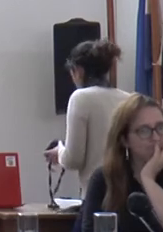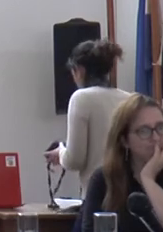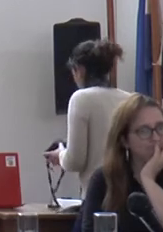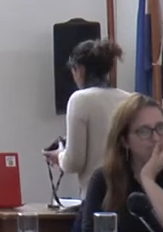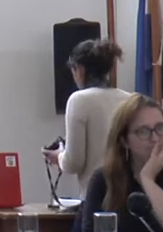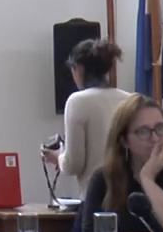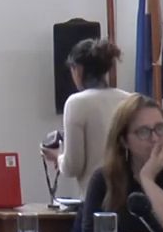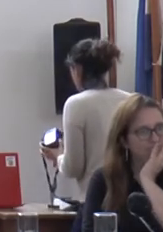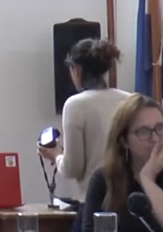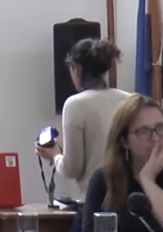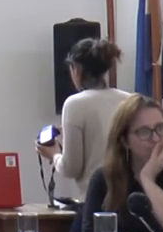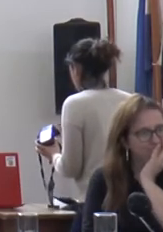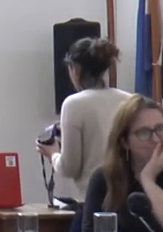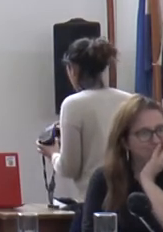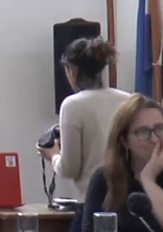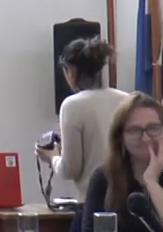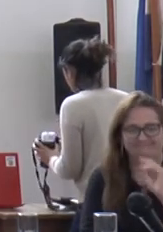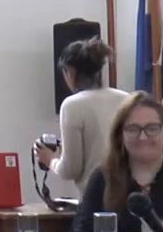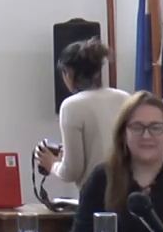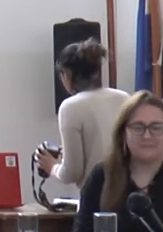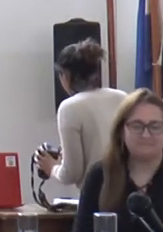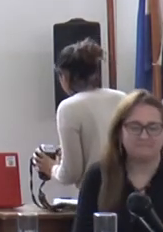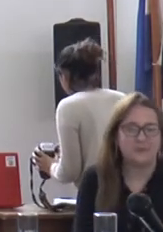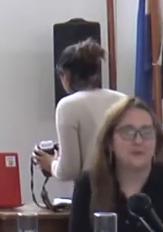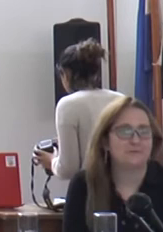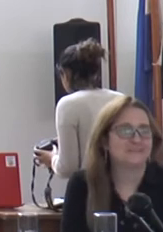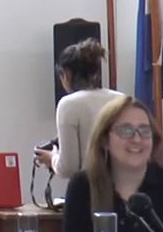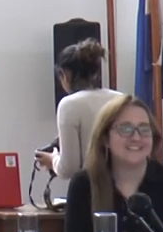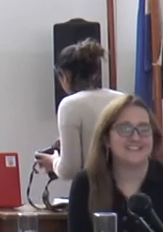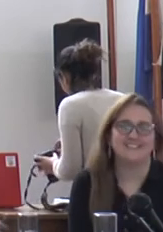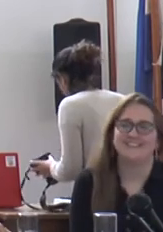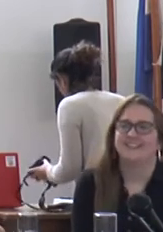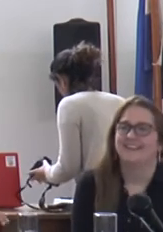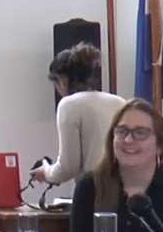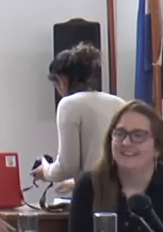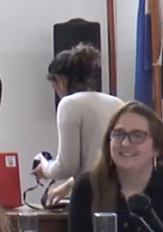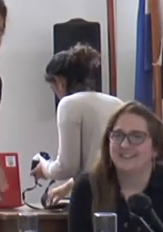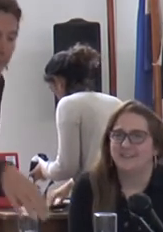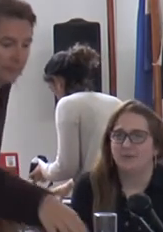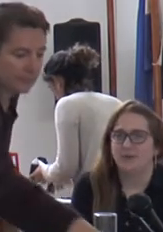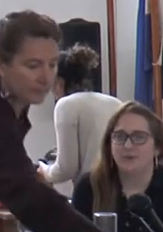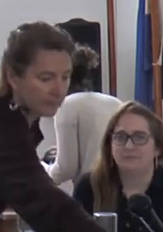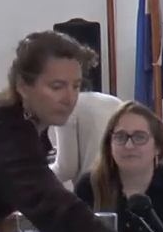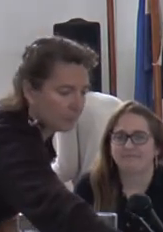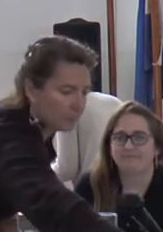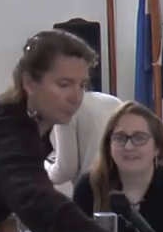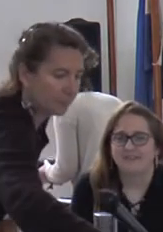y invitamos a Gabriela Pachi. Bien, bueno, gracias.